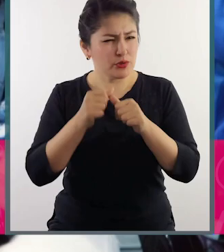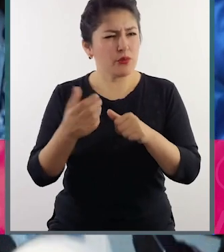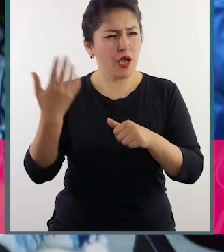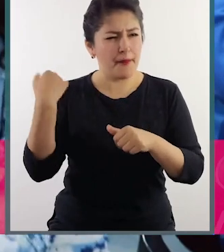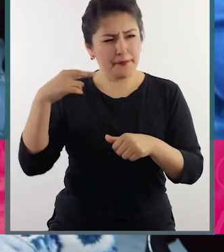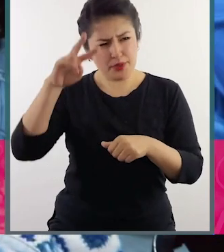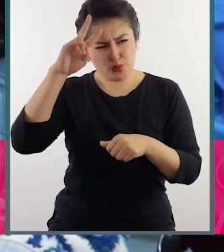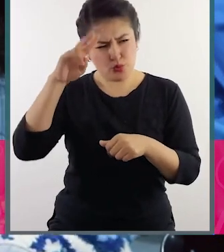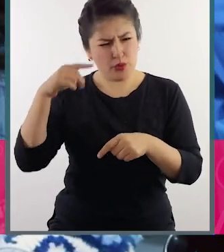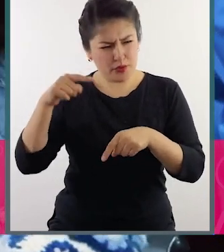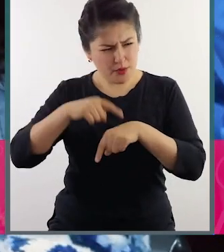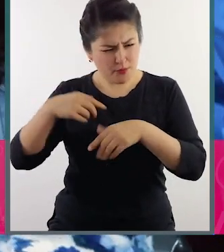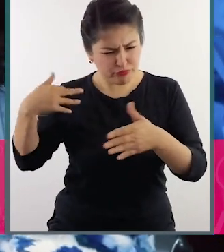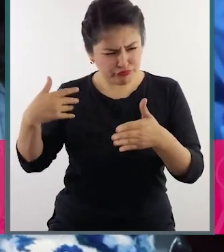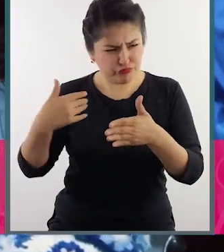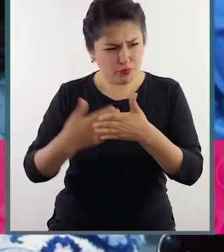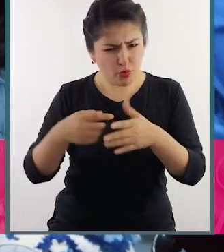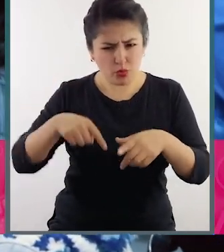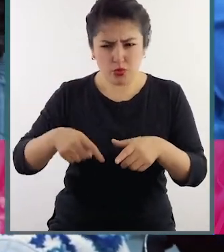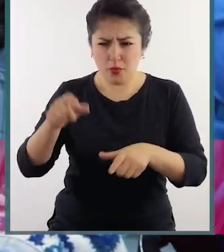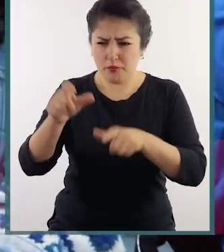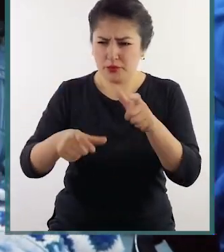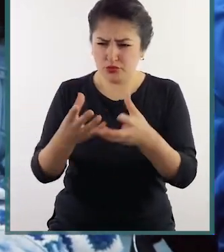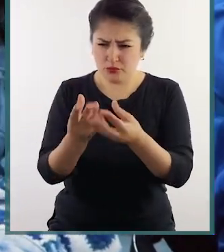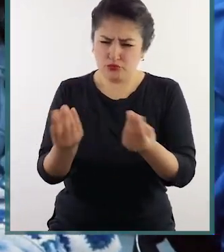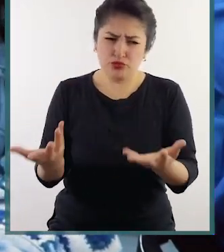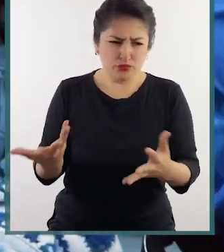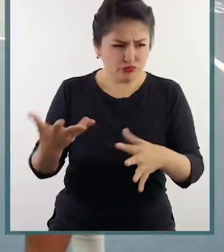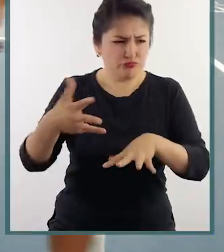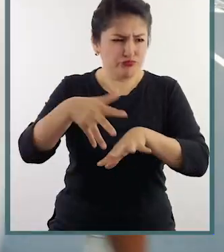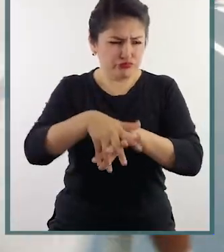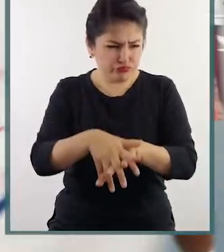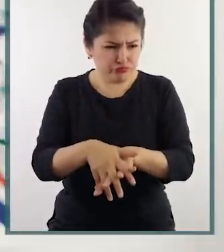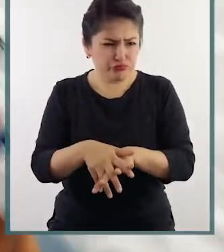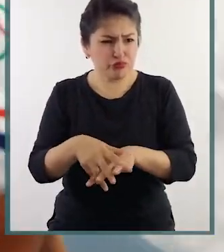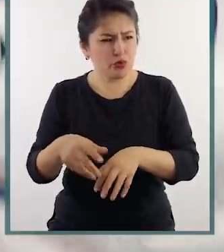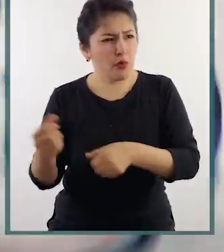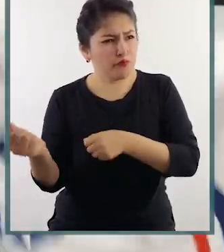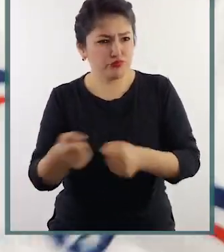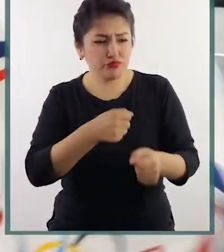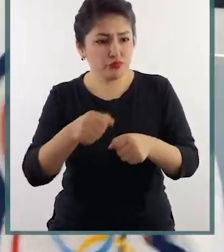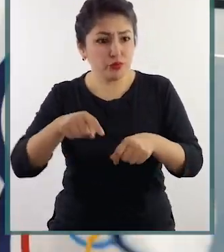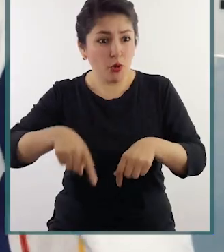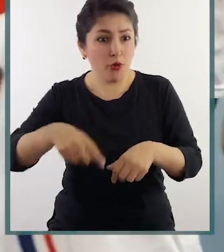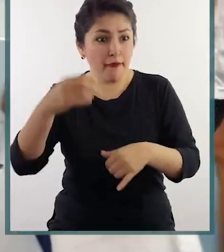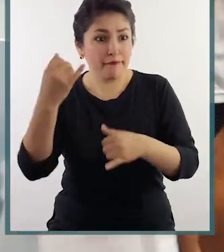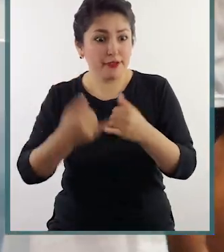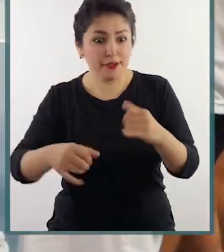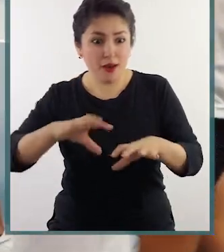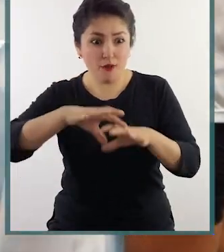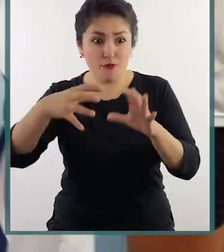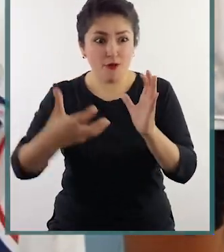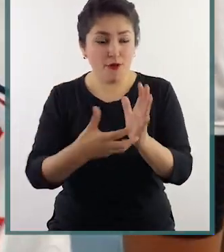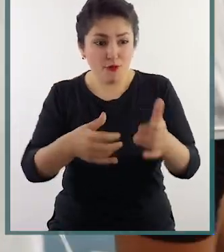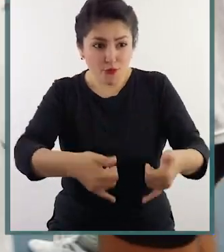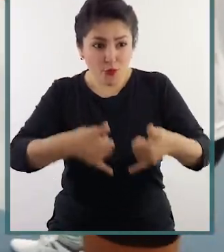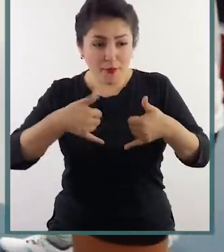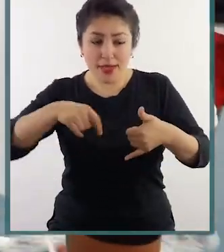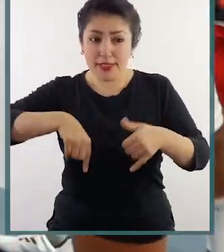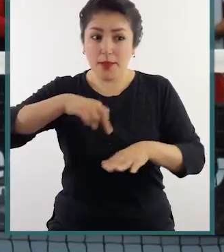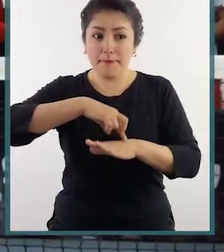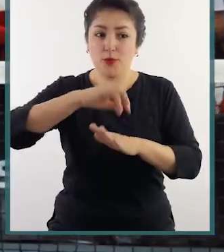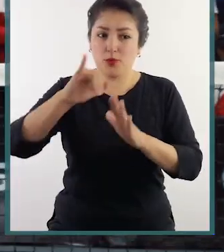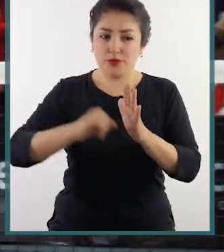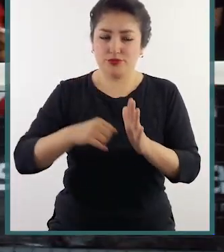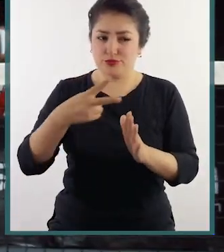pocos años en el Perú, ha tenido una masificación y una inclusión social importante también, y nos permite hoy jugar una final de una Copa del Mundo desde el Proyecto